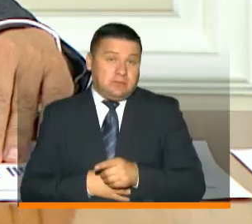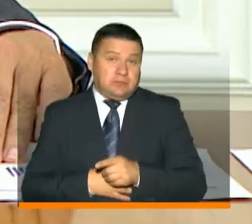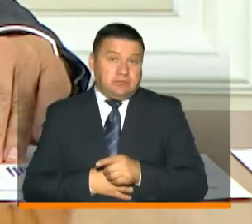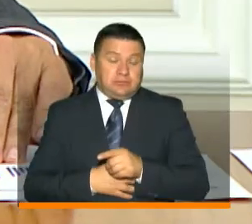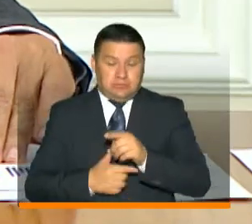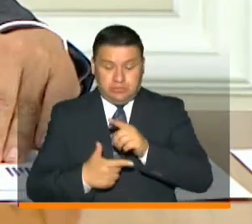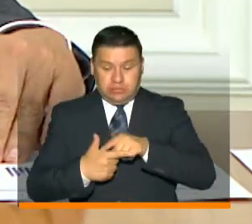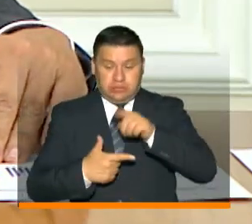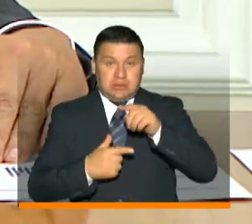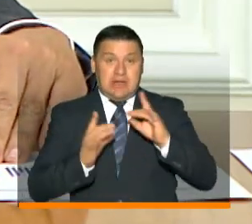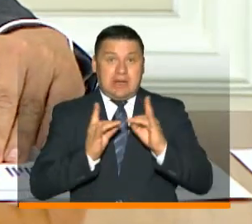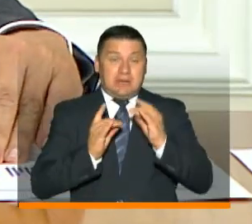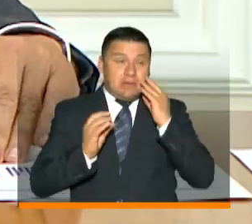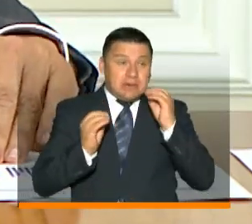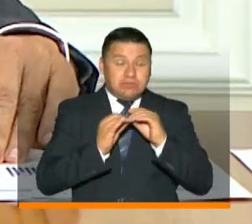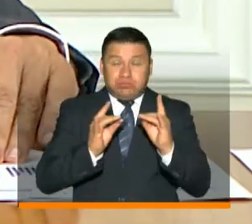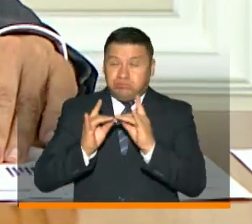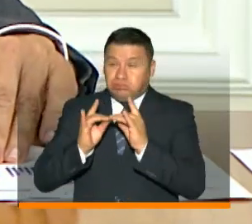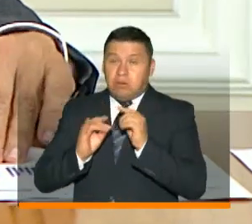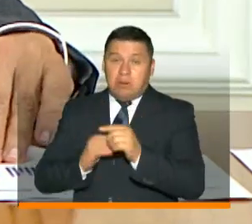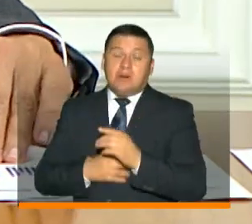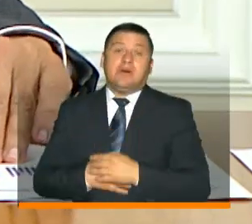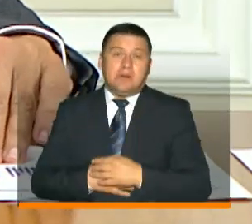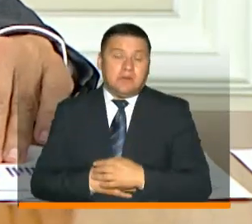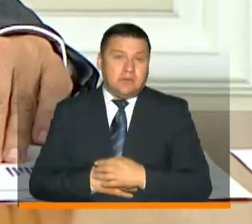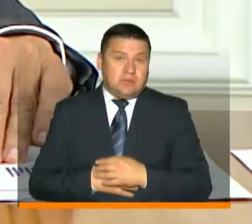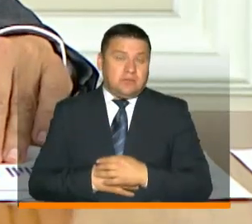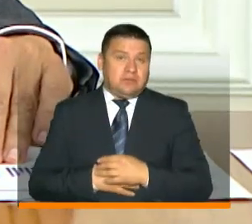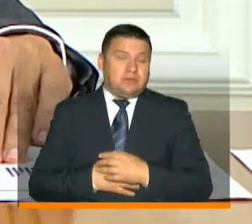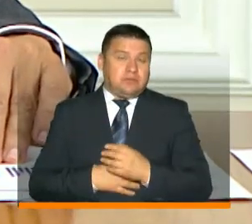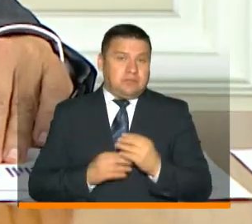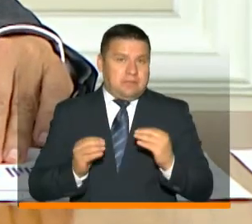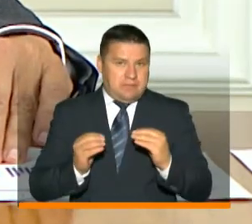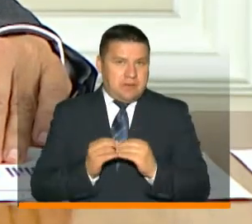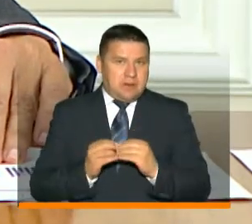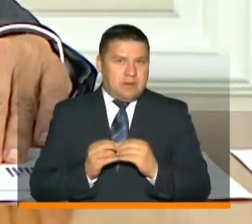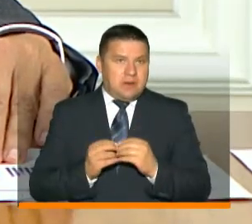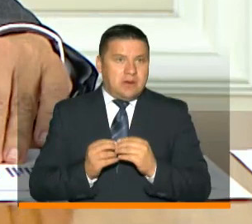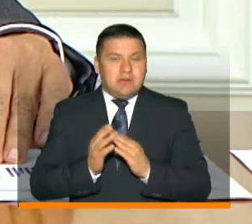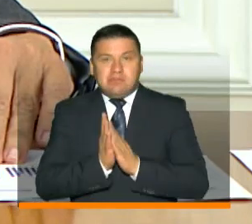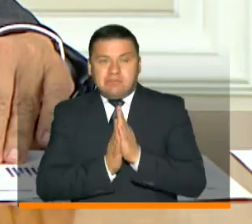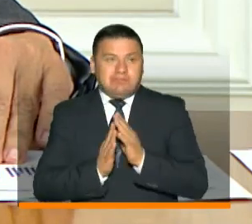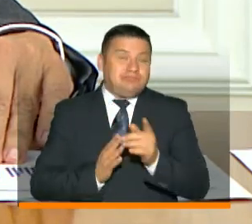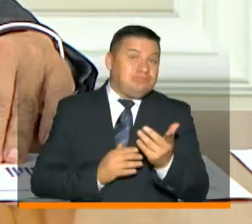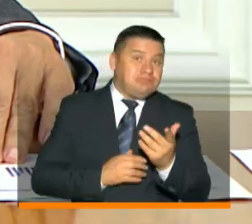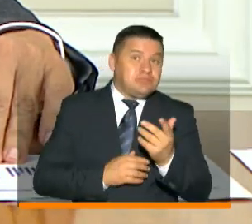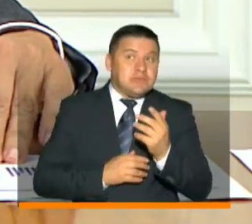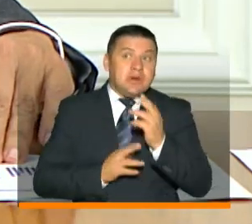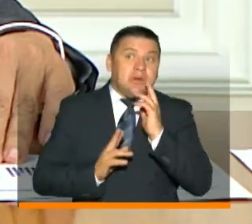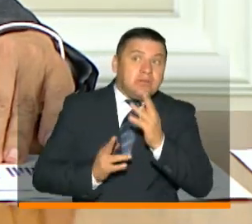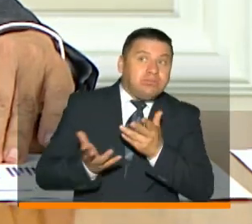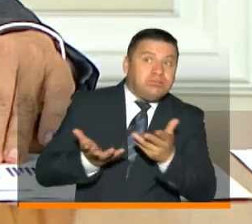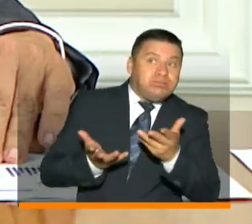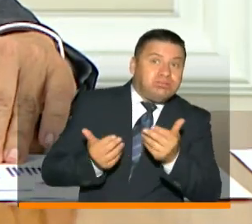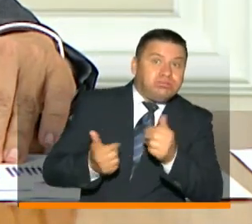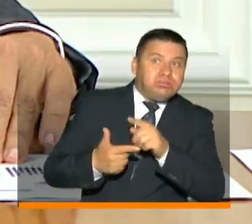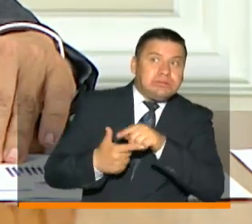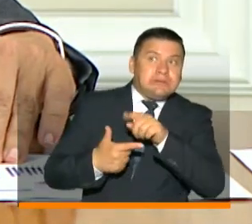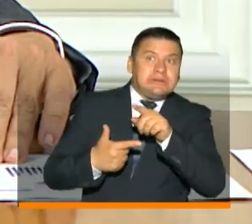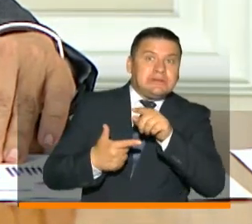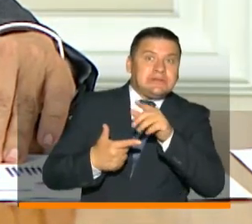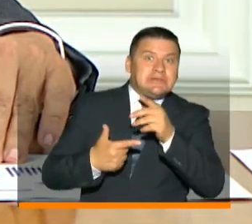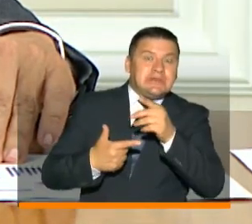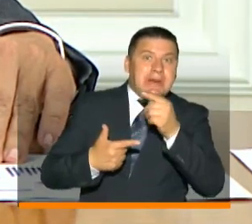el crecimiento de camas de cuidado intensivo que vamos a tener, tenemos la expectativa de poder mantener un